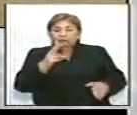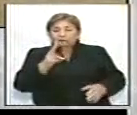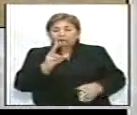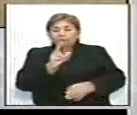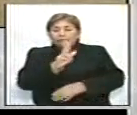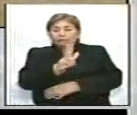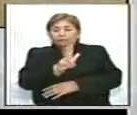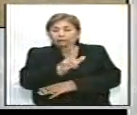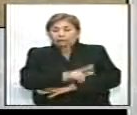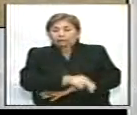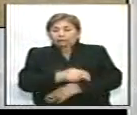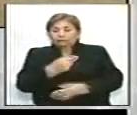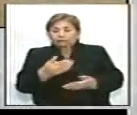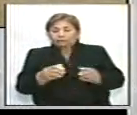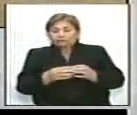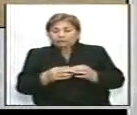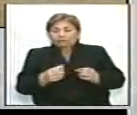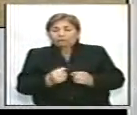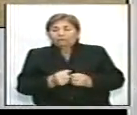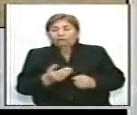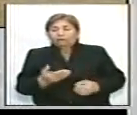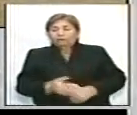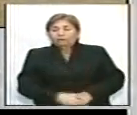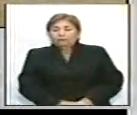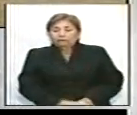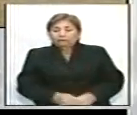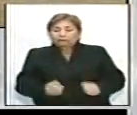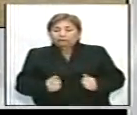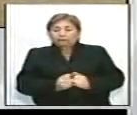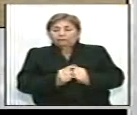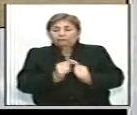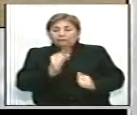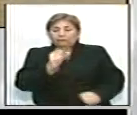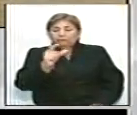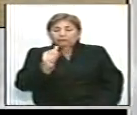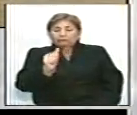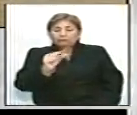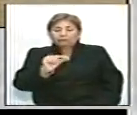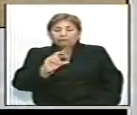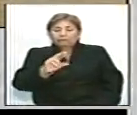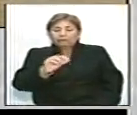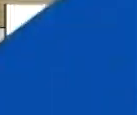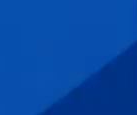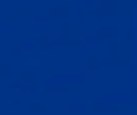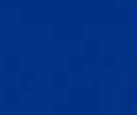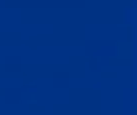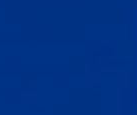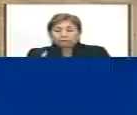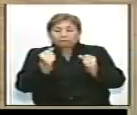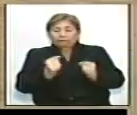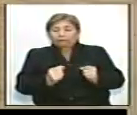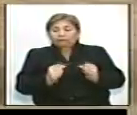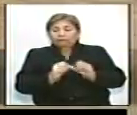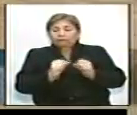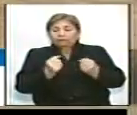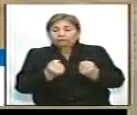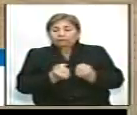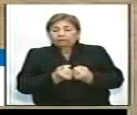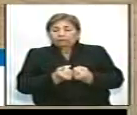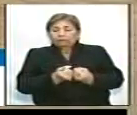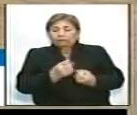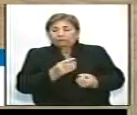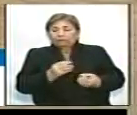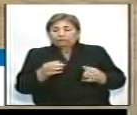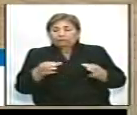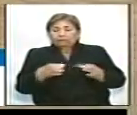2:43, estamos en vivo. Los saluda Raquel Salazar. Nos vamos a la sala Grau. Se instala hoy la sesión de